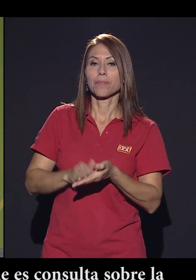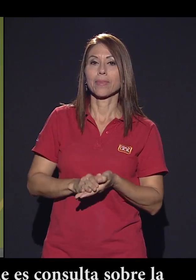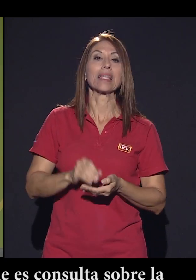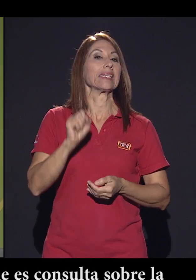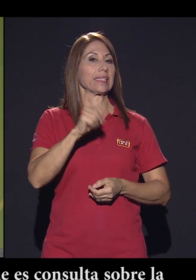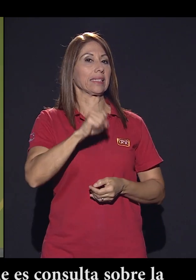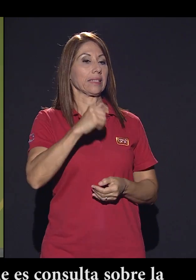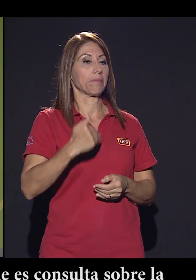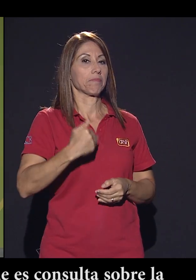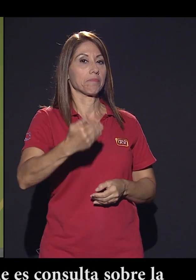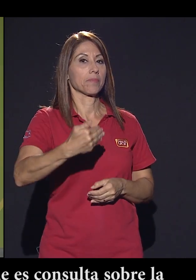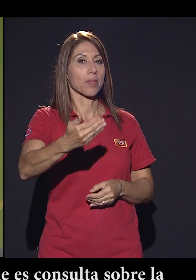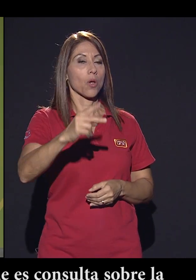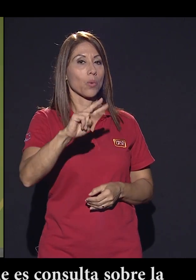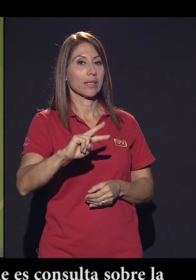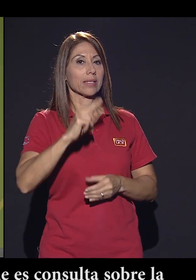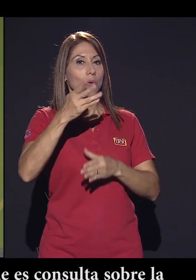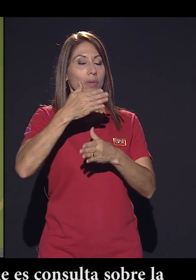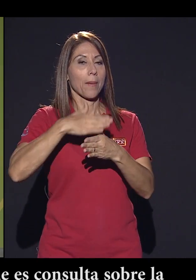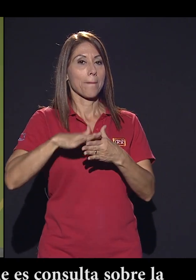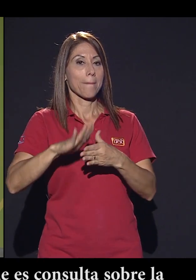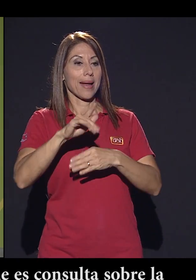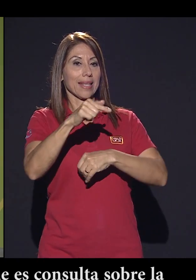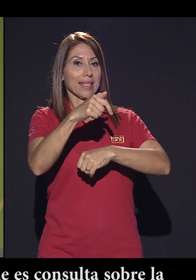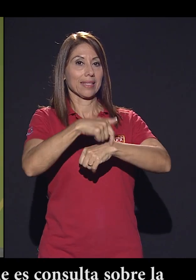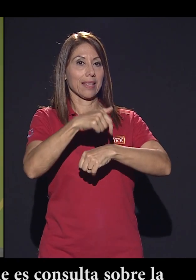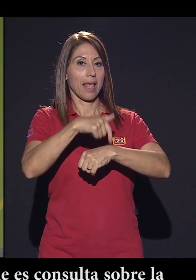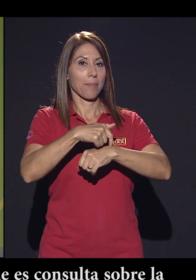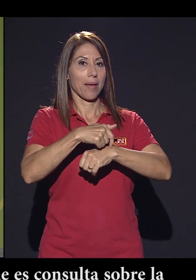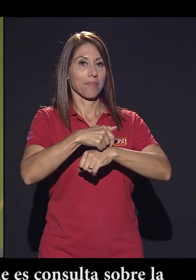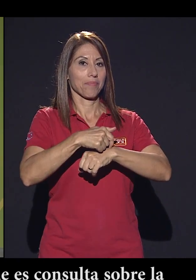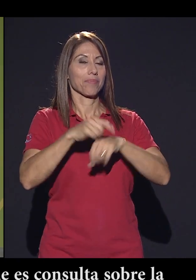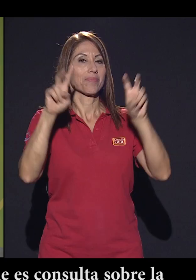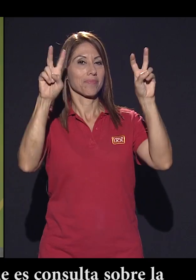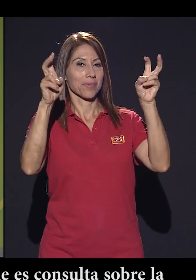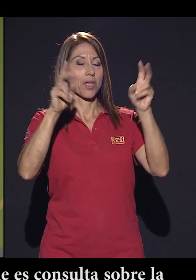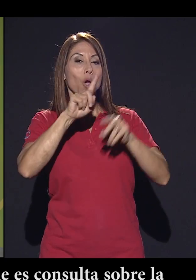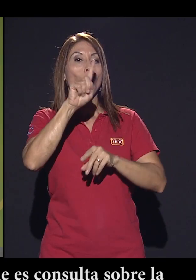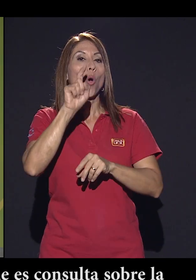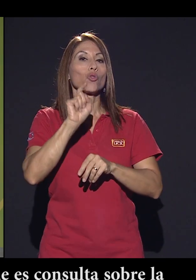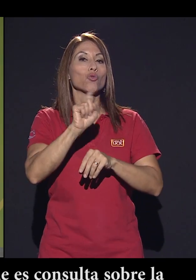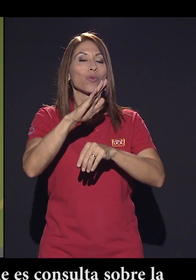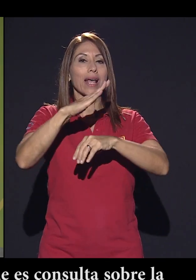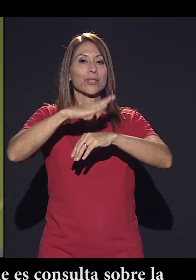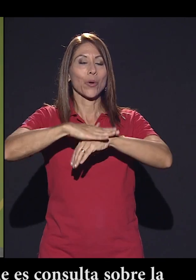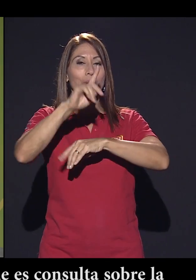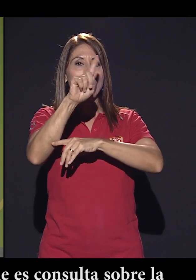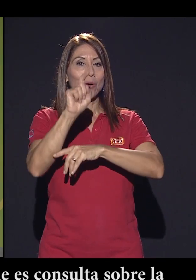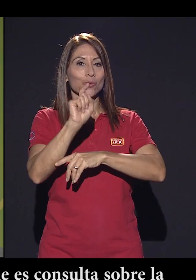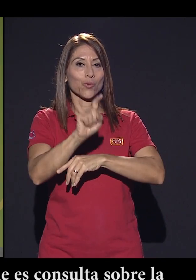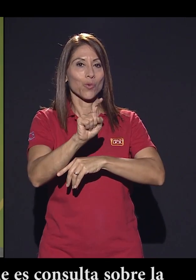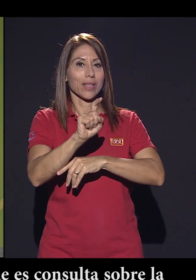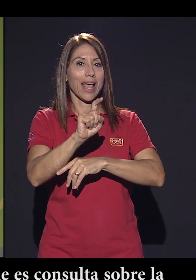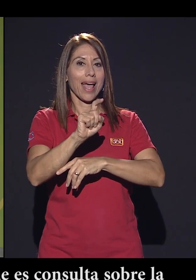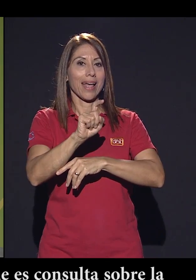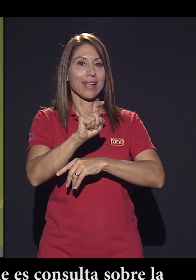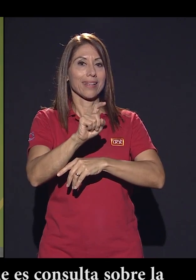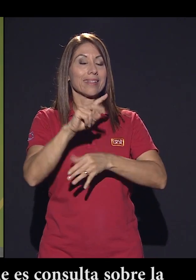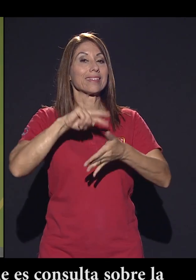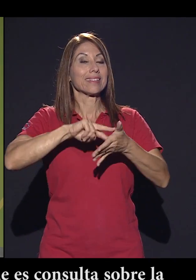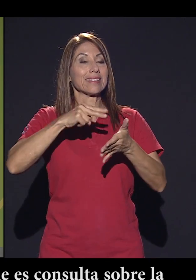una segunda parte de esta etapa que es consulta sobre la consulta, que es la